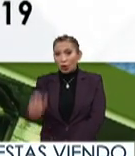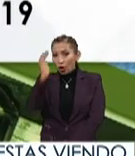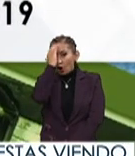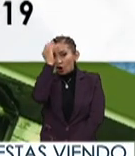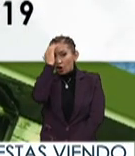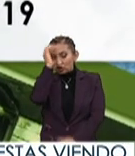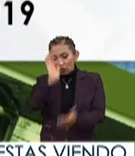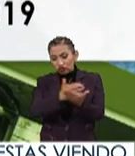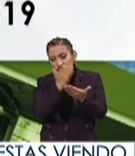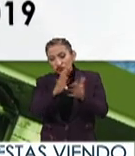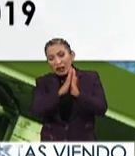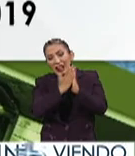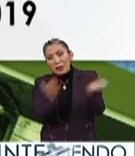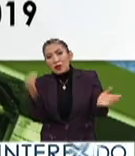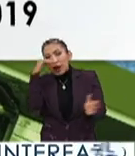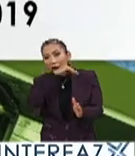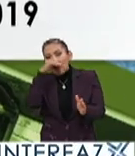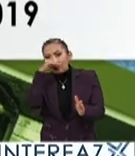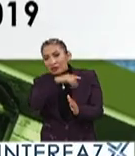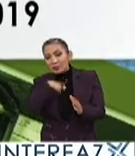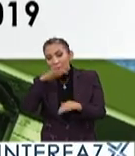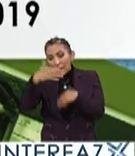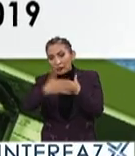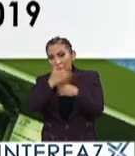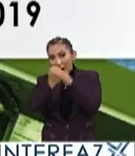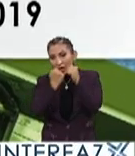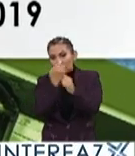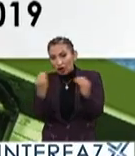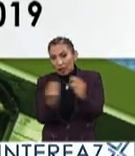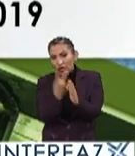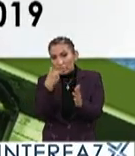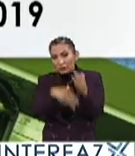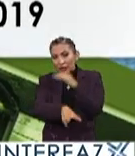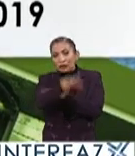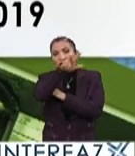Conoce el catálogo de libros de texto gratuitos para el ciclo escolar